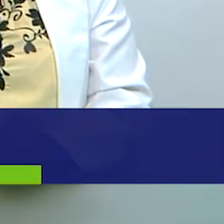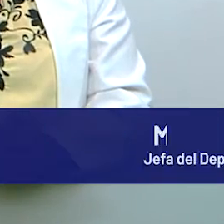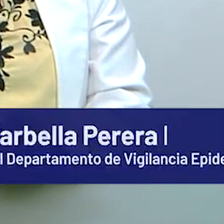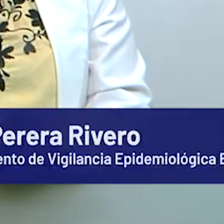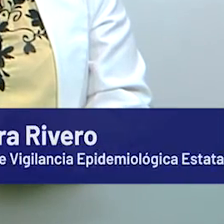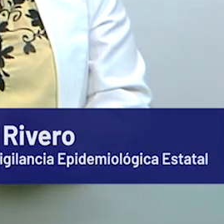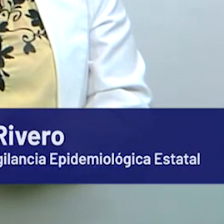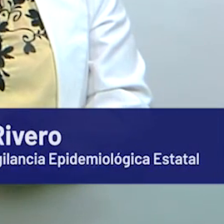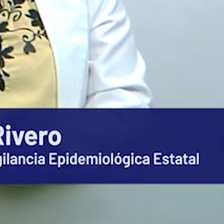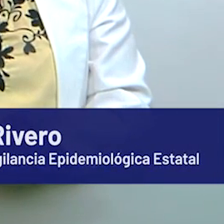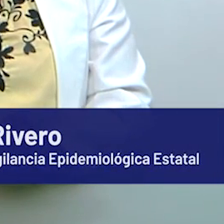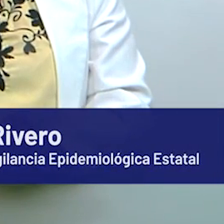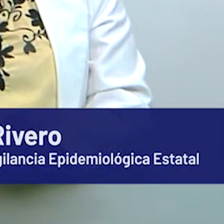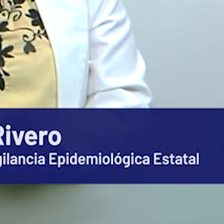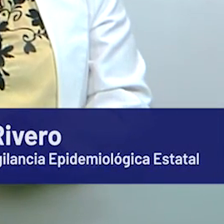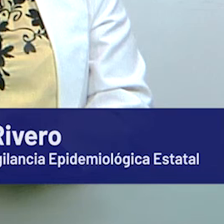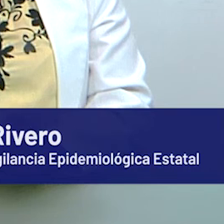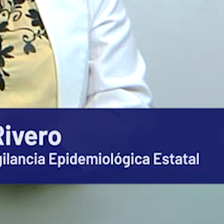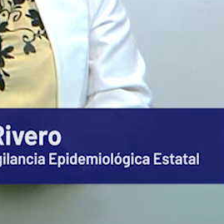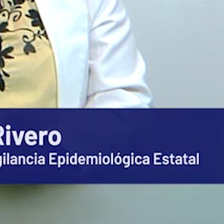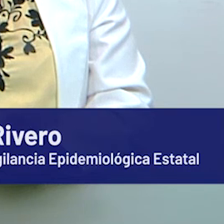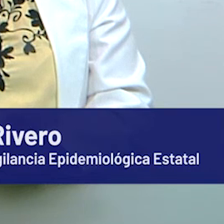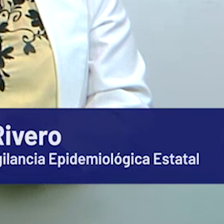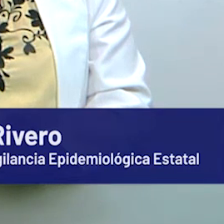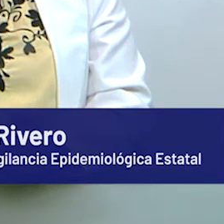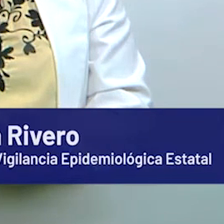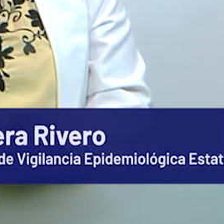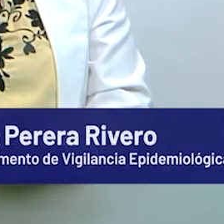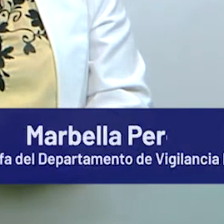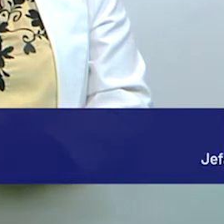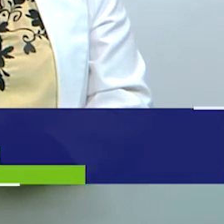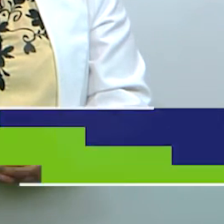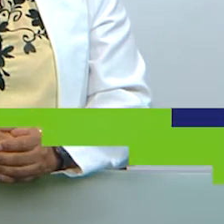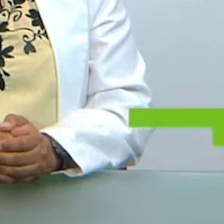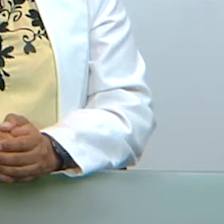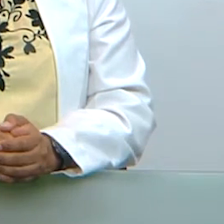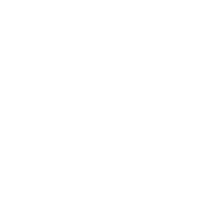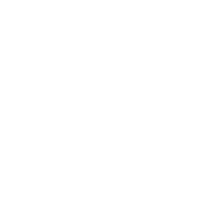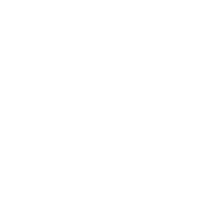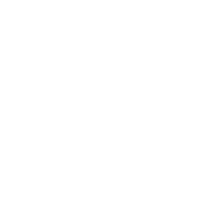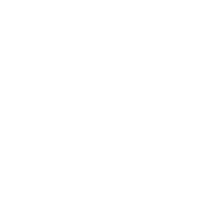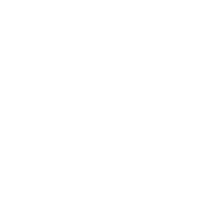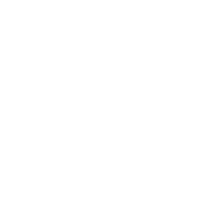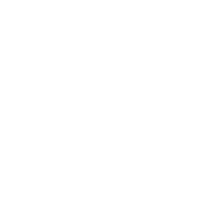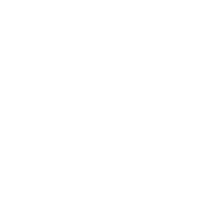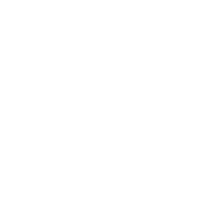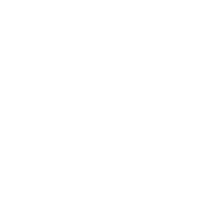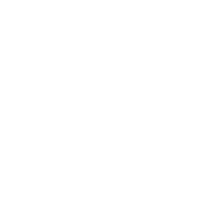doctora. Gracias. Estaremos actualizando esta información todos los días por este mismo medio. Muchas gracias.